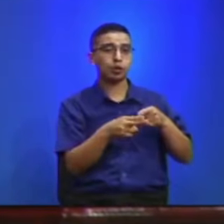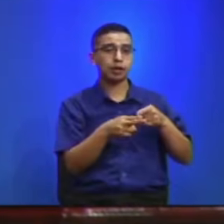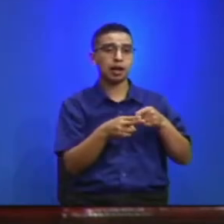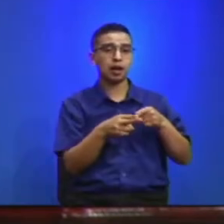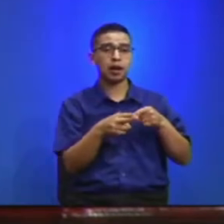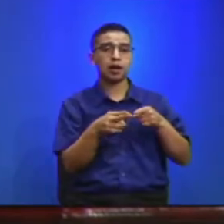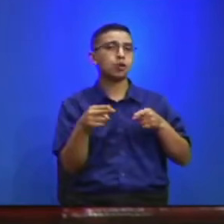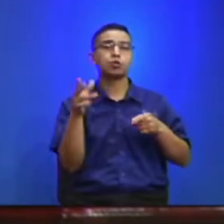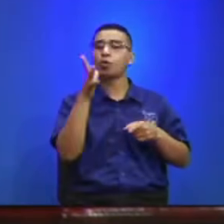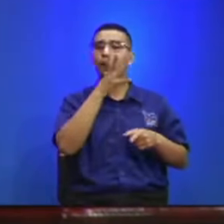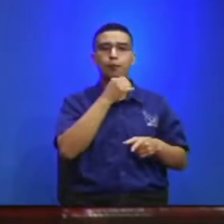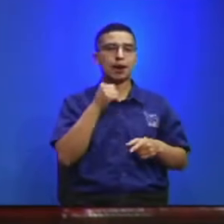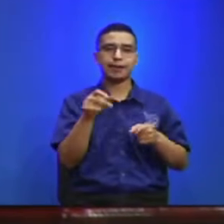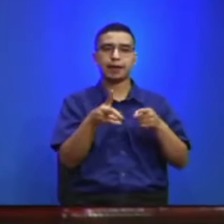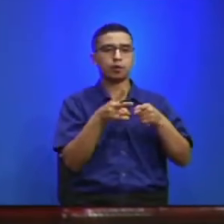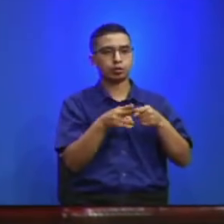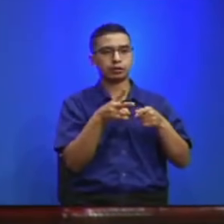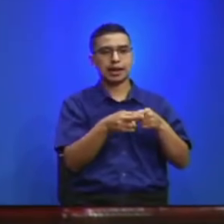mientos